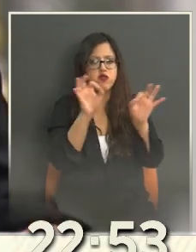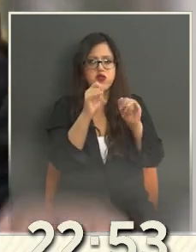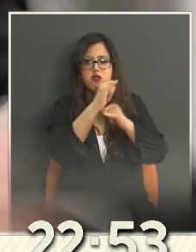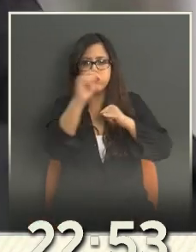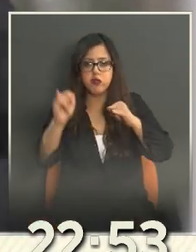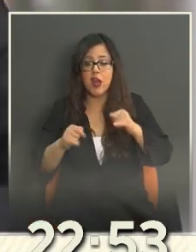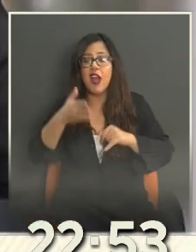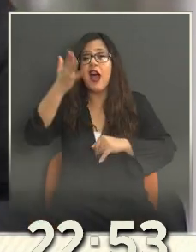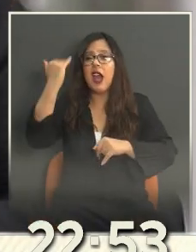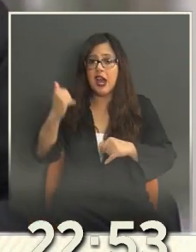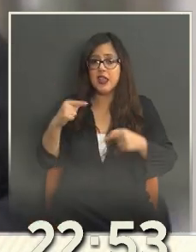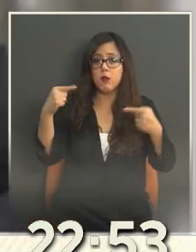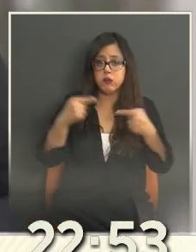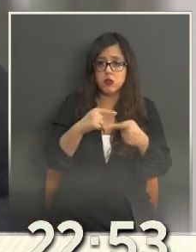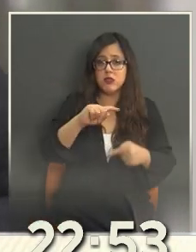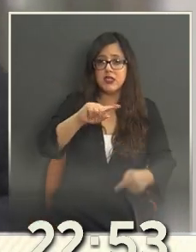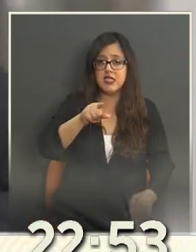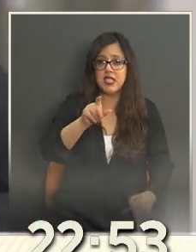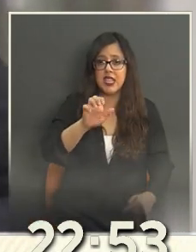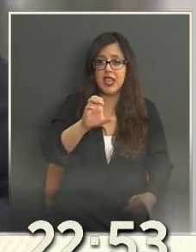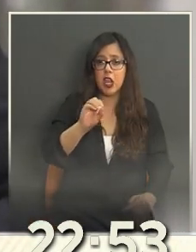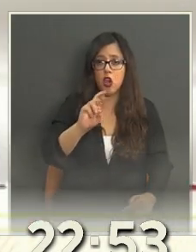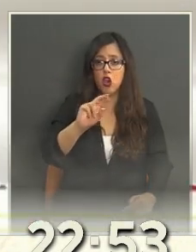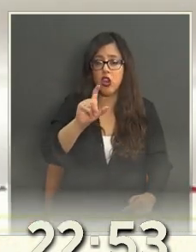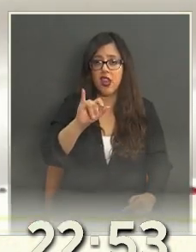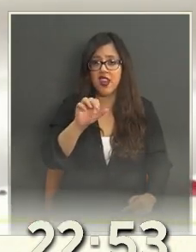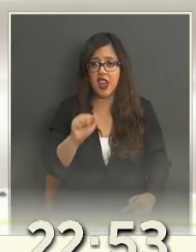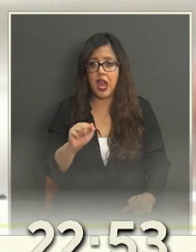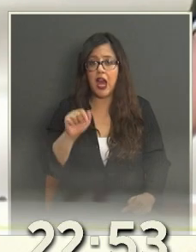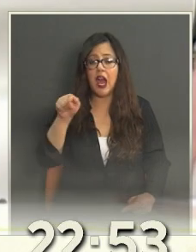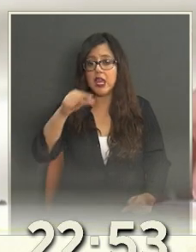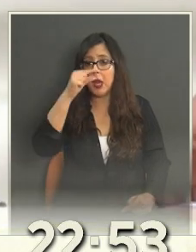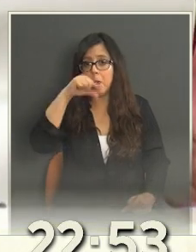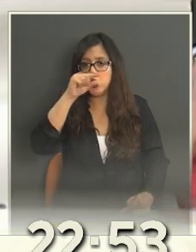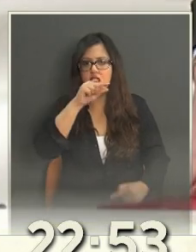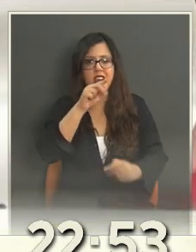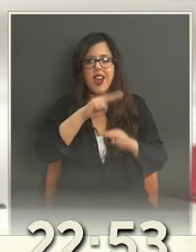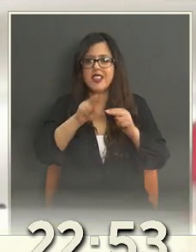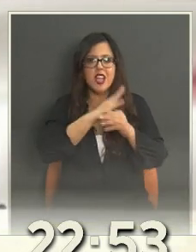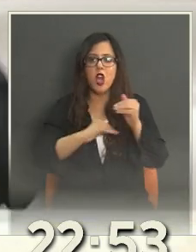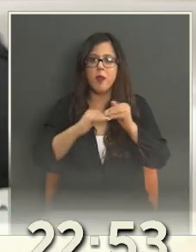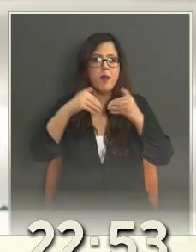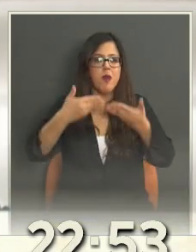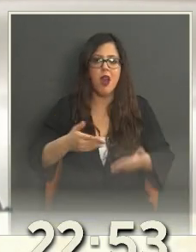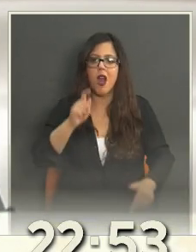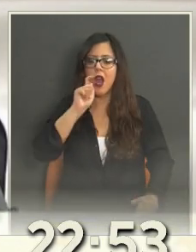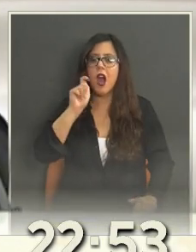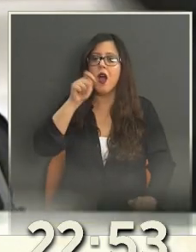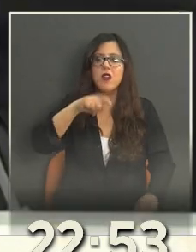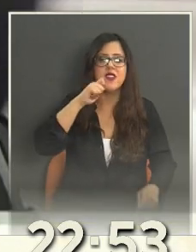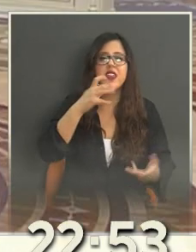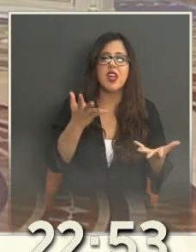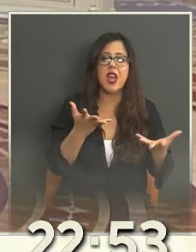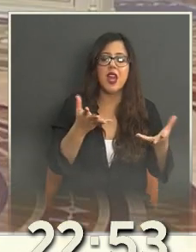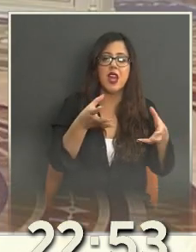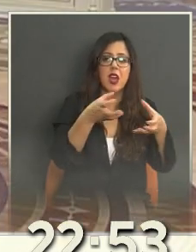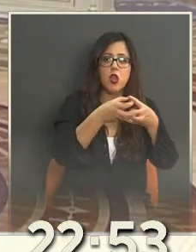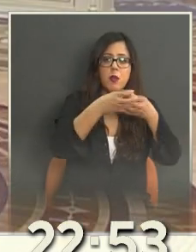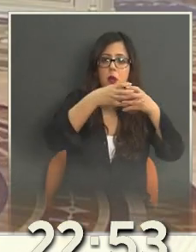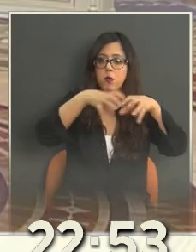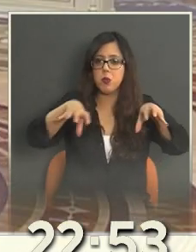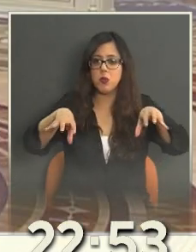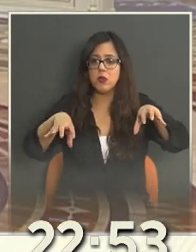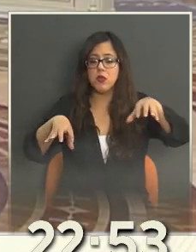georgia vladimir putin hace lo mismo que está haciendo en ucrania divide sacado 7 al sur la